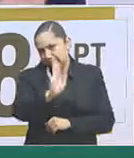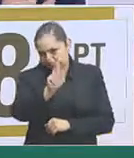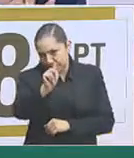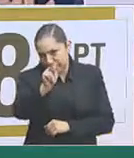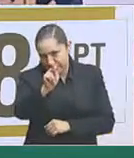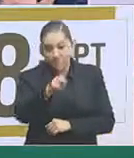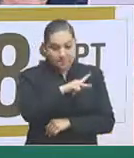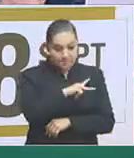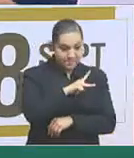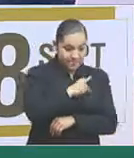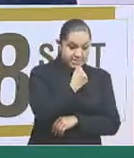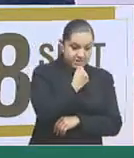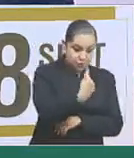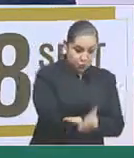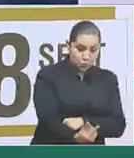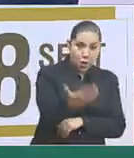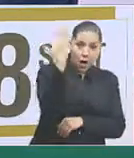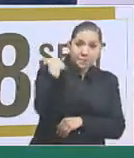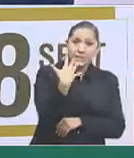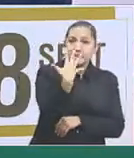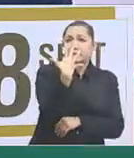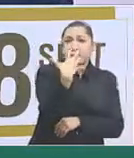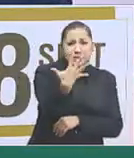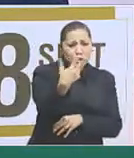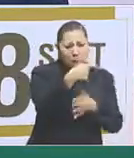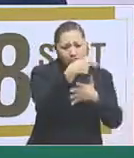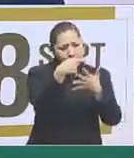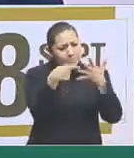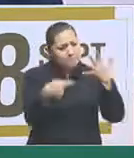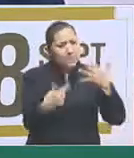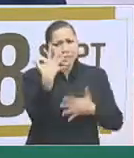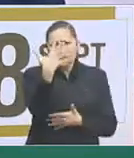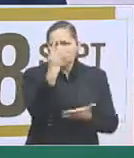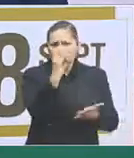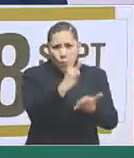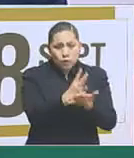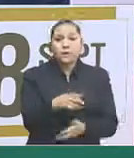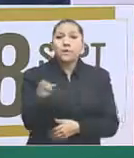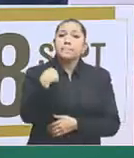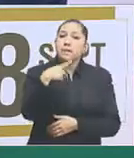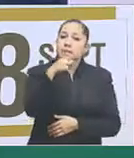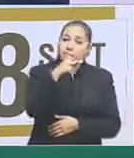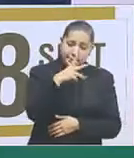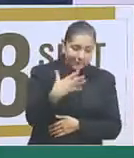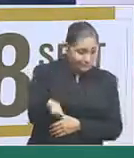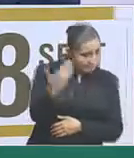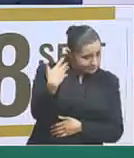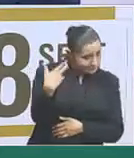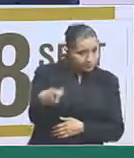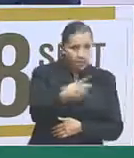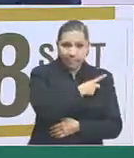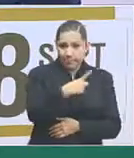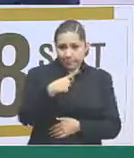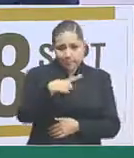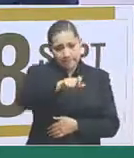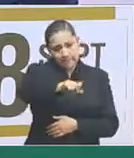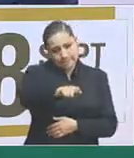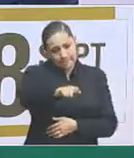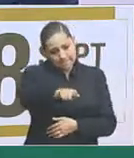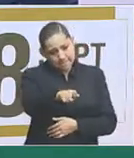cosa no había cinco canales y me evoca en papá me da más me da me levantaba para que le cambiara moss que no había no había control